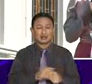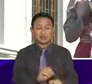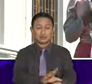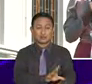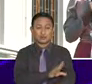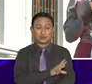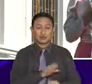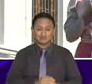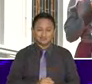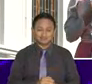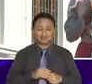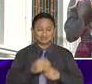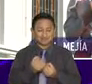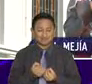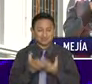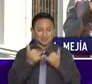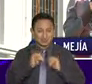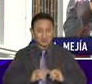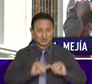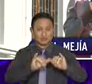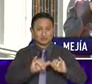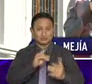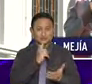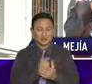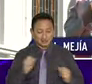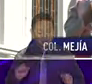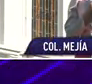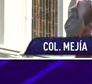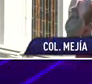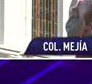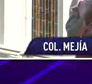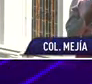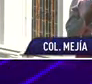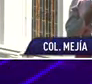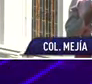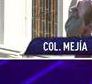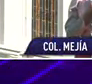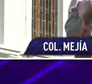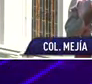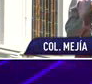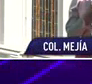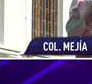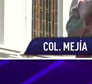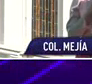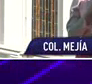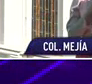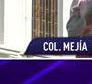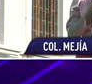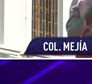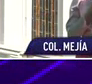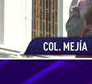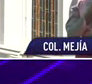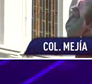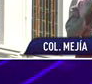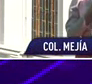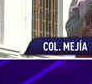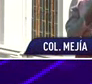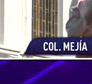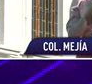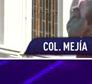con esta información seguimos con ustedes y por supuesto que yo quito y que viva Quito Qué lindo recorrer nuestra ciudad